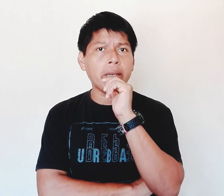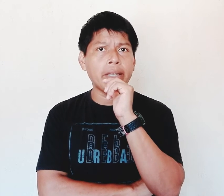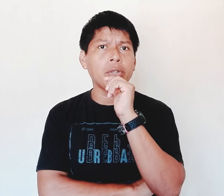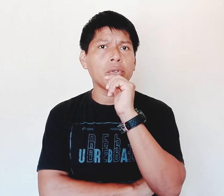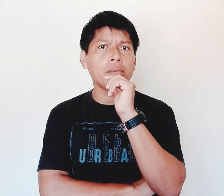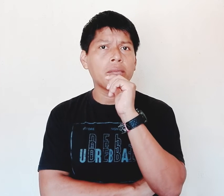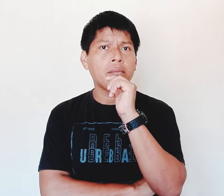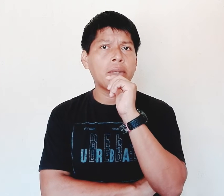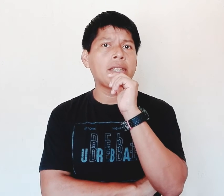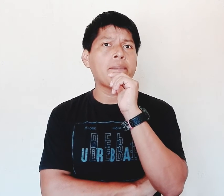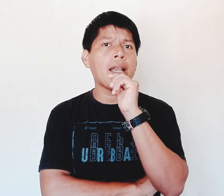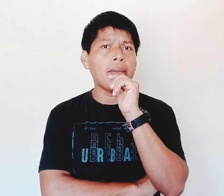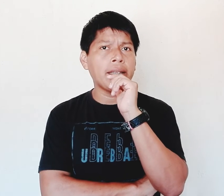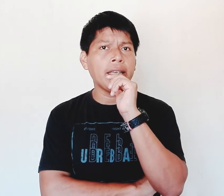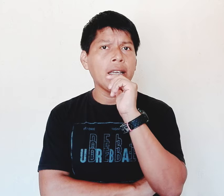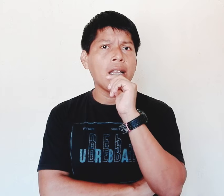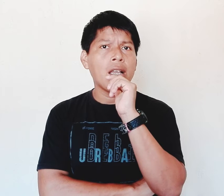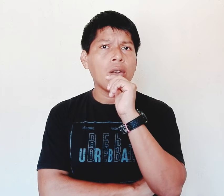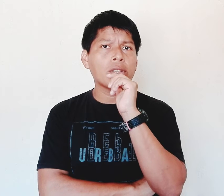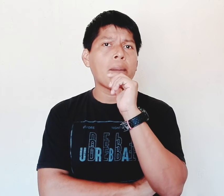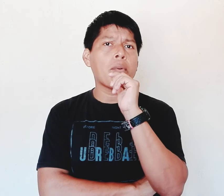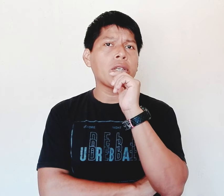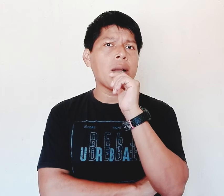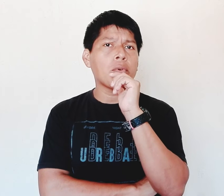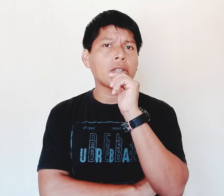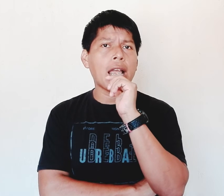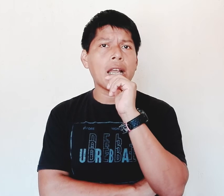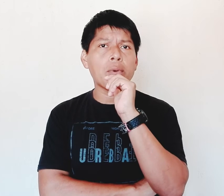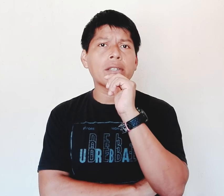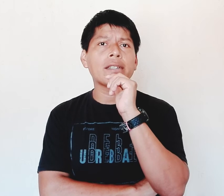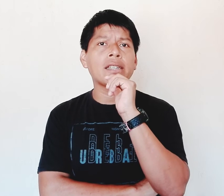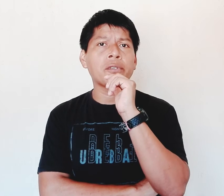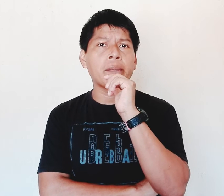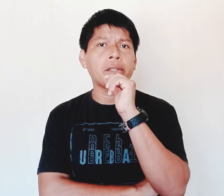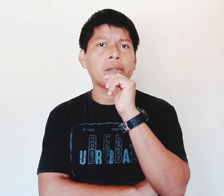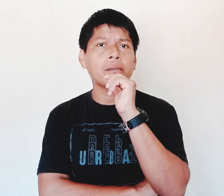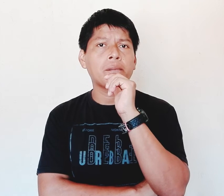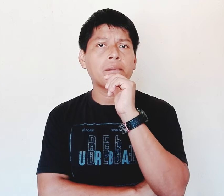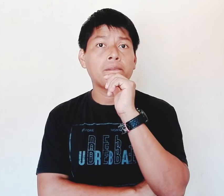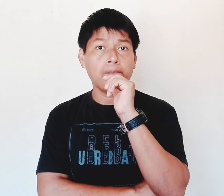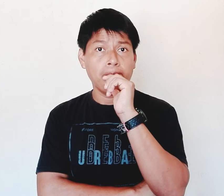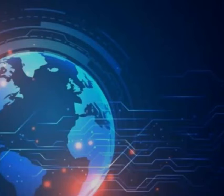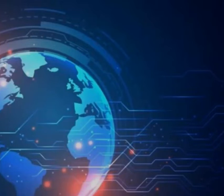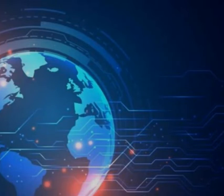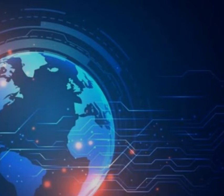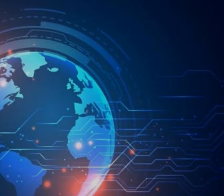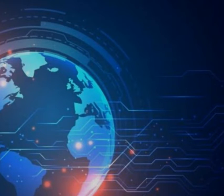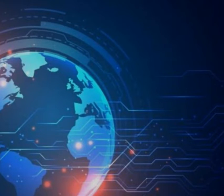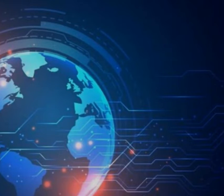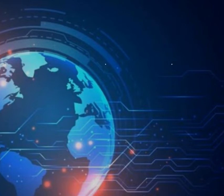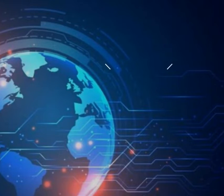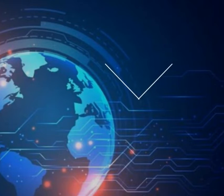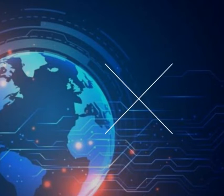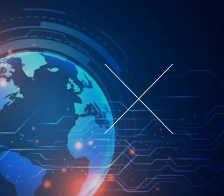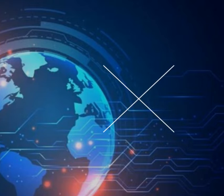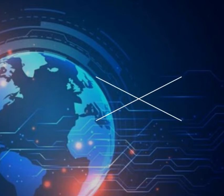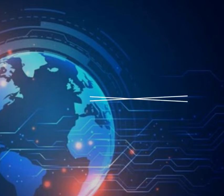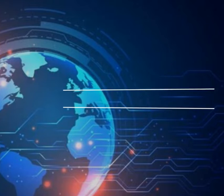del 2021, principalmente los que apoyamos a la Cuarta Transformación.